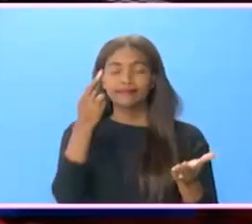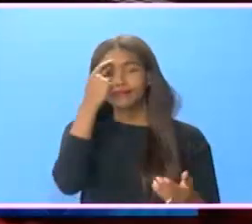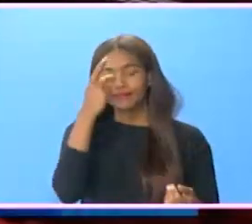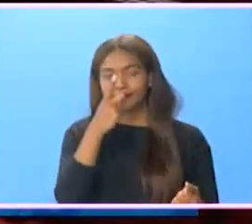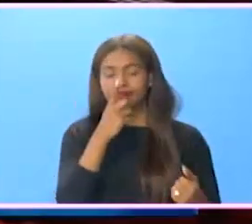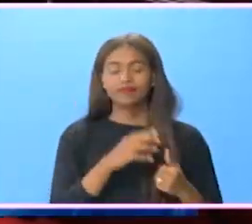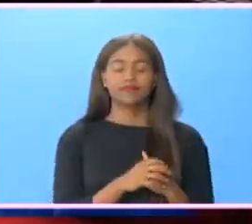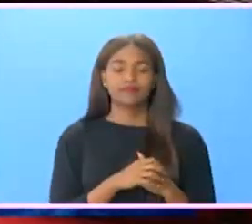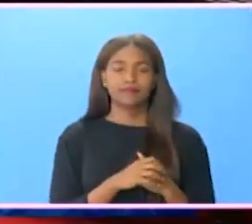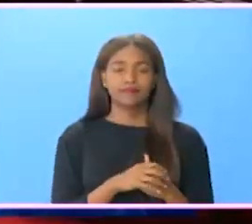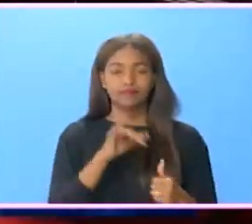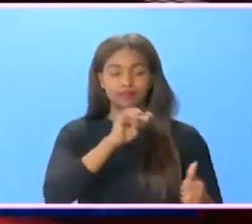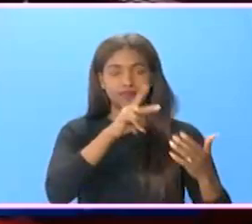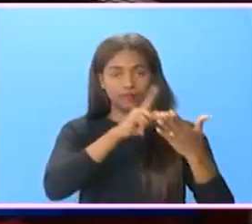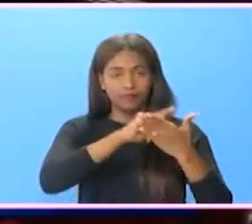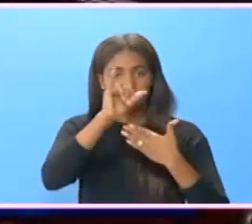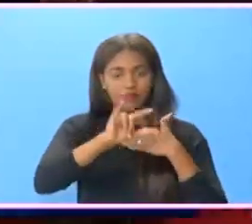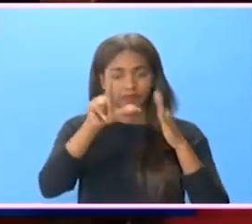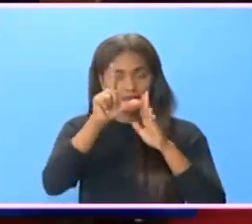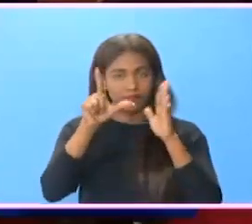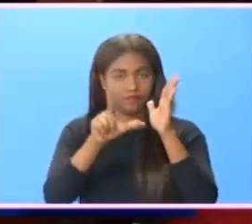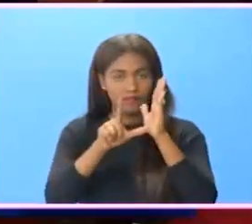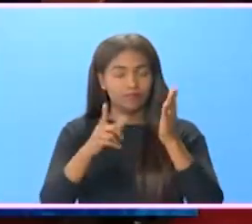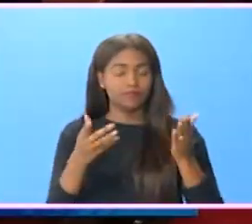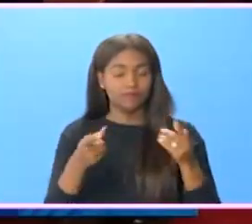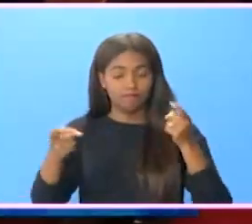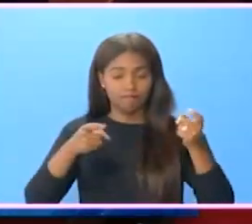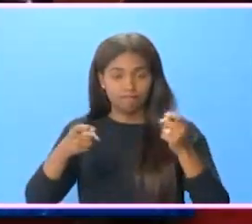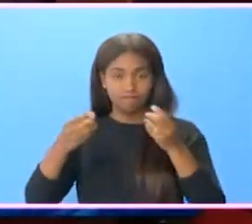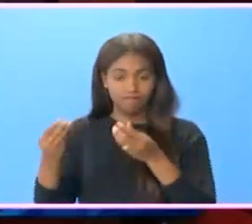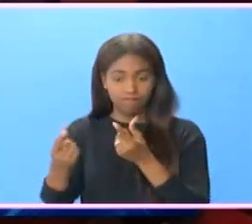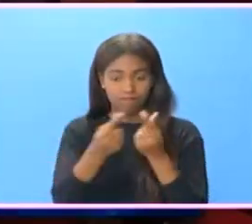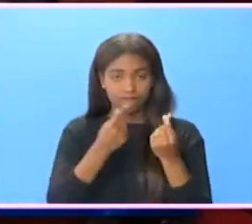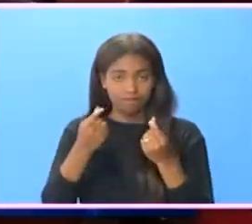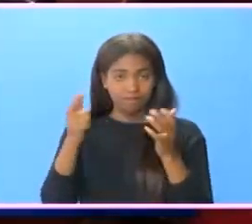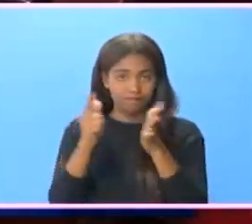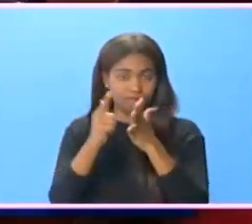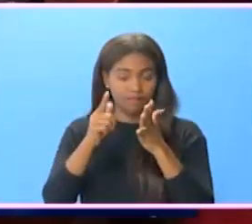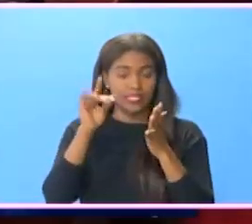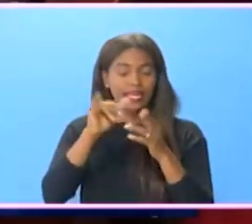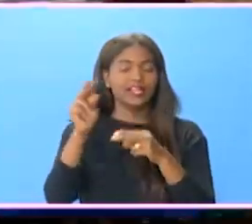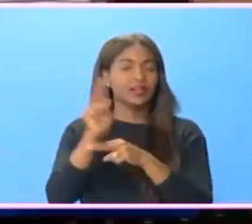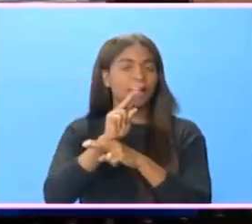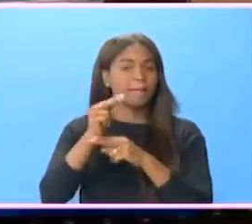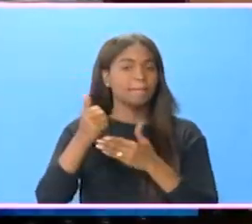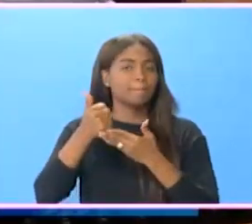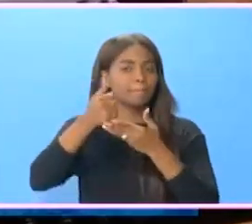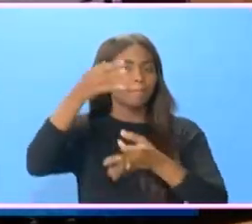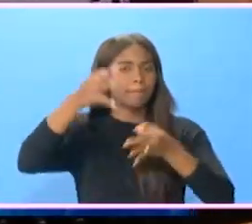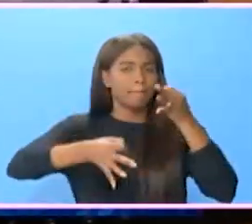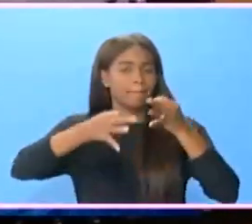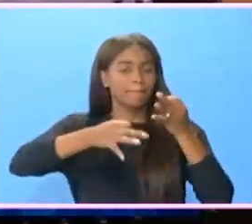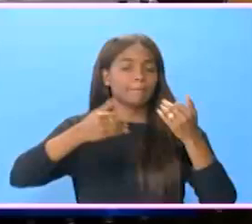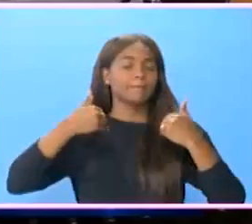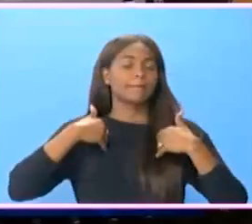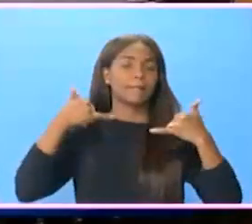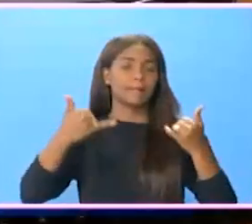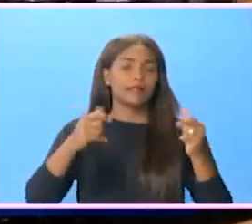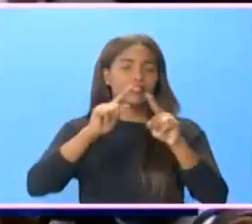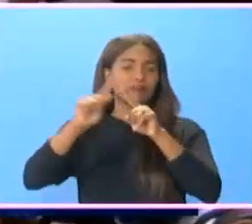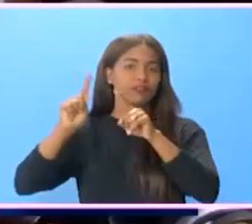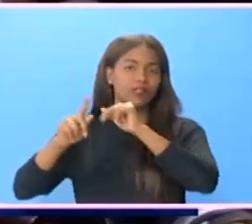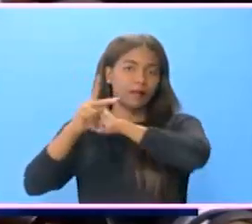proyecto de ley sobre juicios de extinción de dominio de bienes ilícitos es una herramienta jurídica que existe en